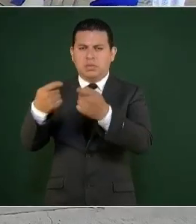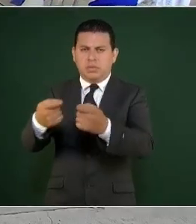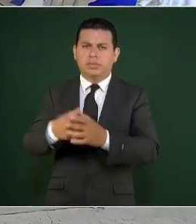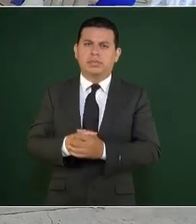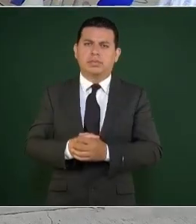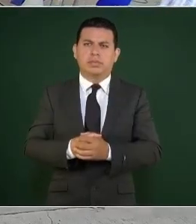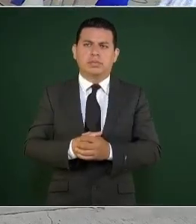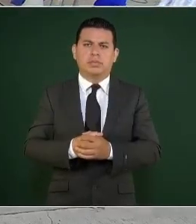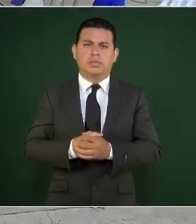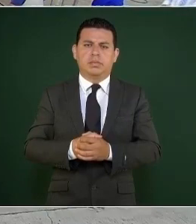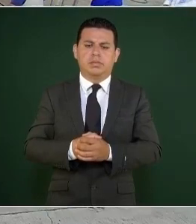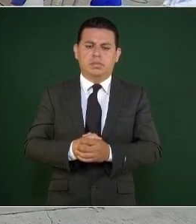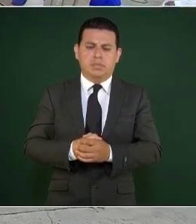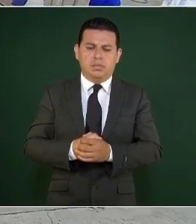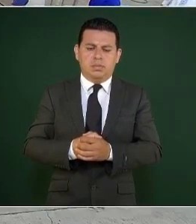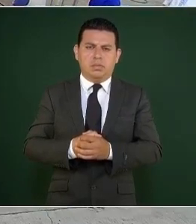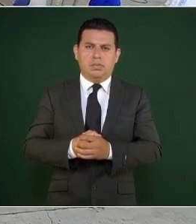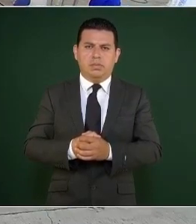¿Por qué no les explicas?